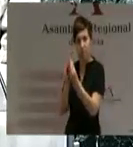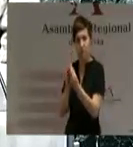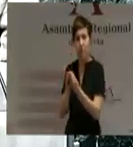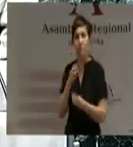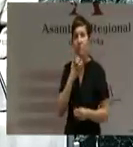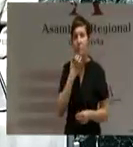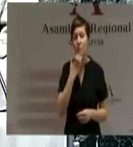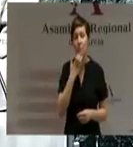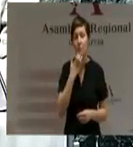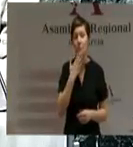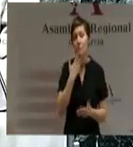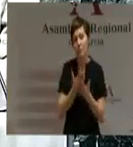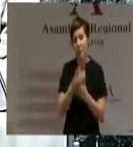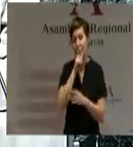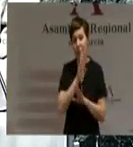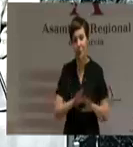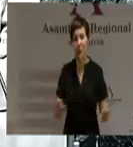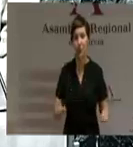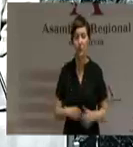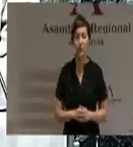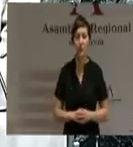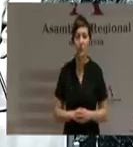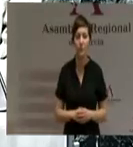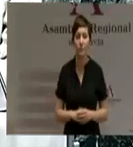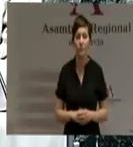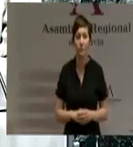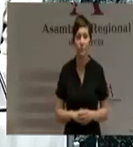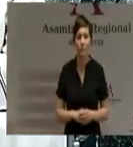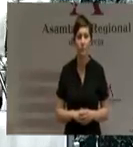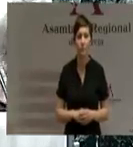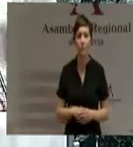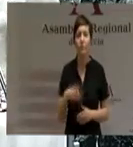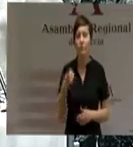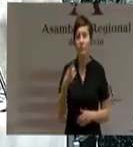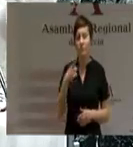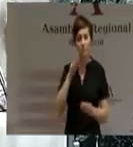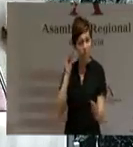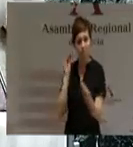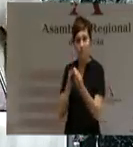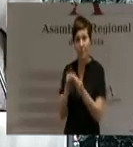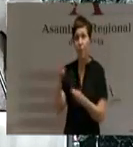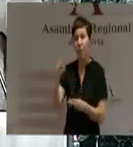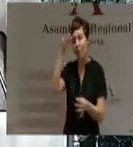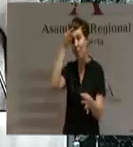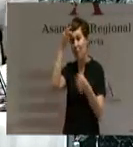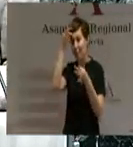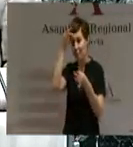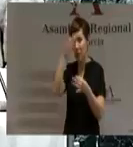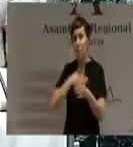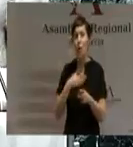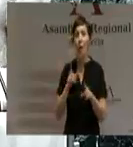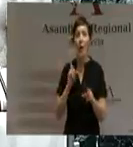usted... Señor Luengo, guarde silencio. Siempre y cuando usted concrete, porque no va a haber adhesiones